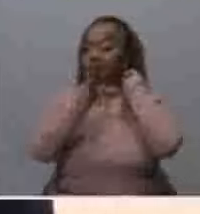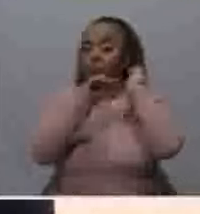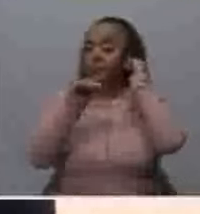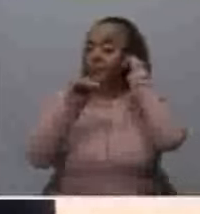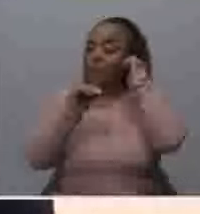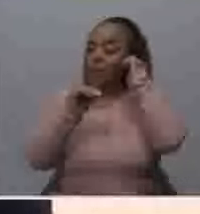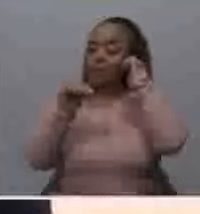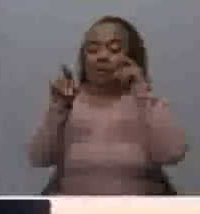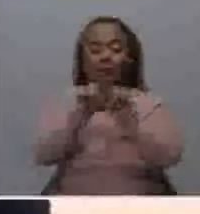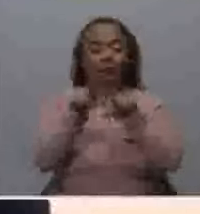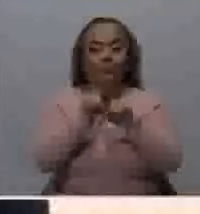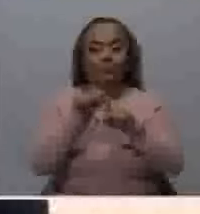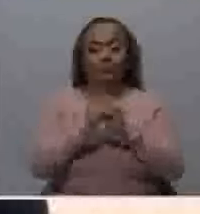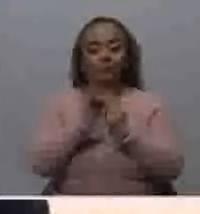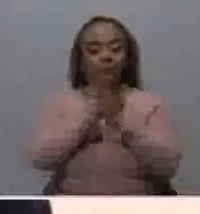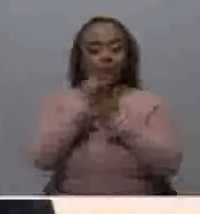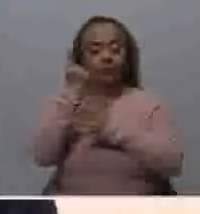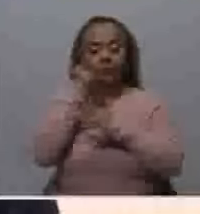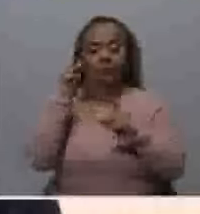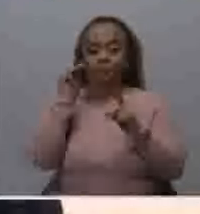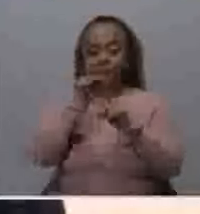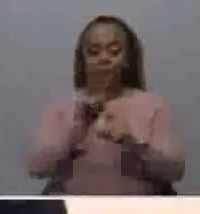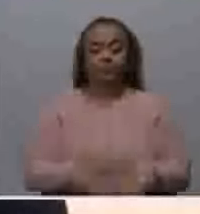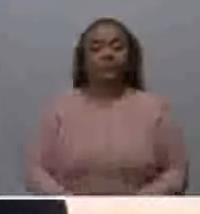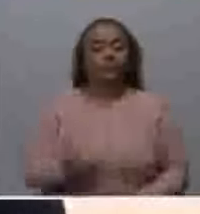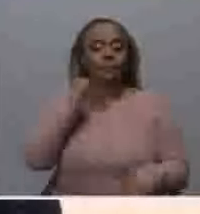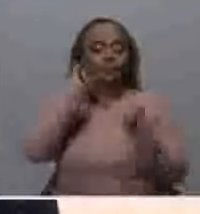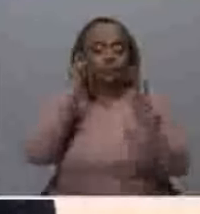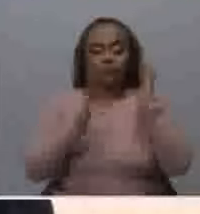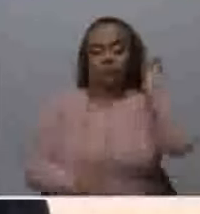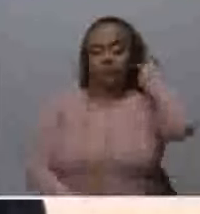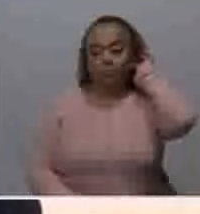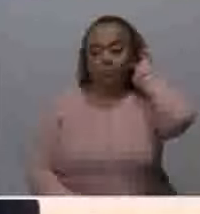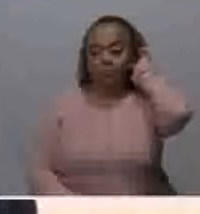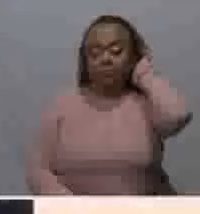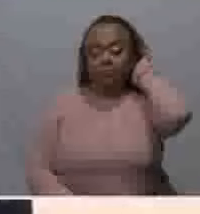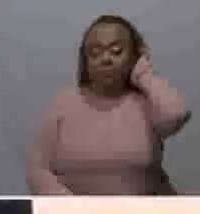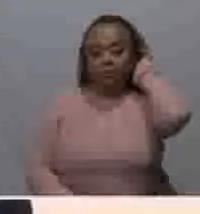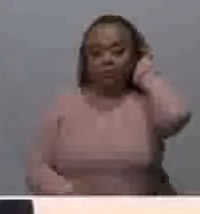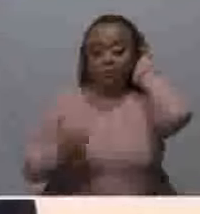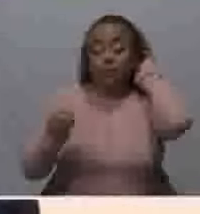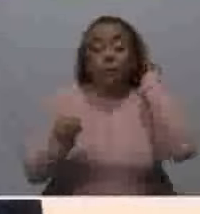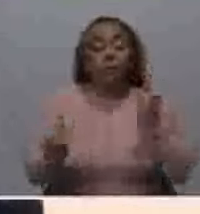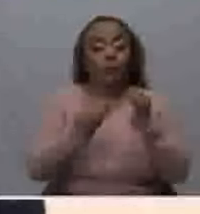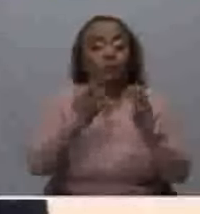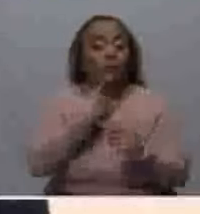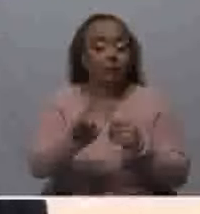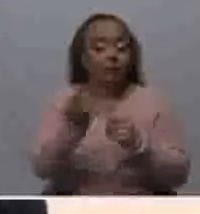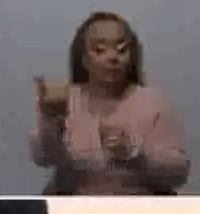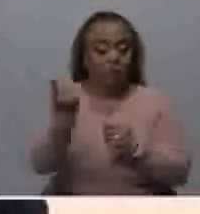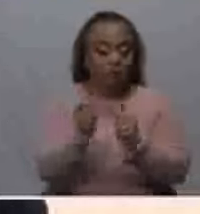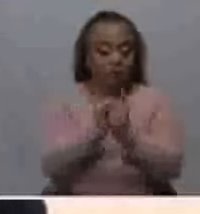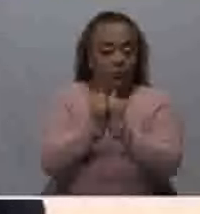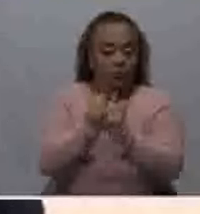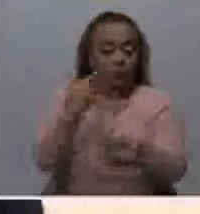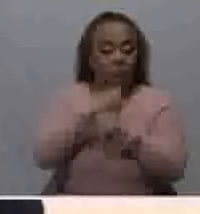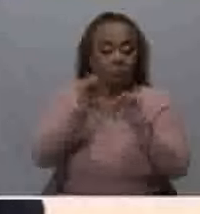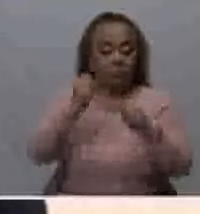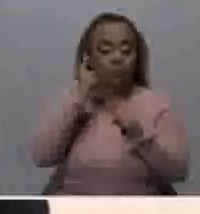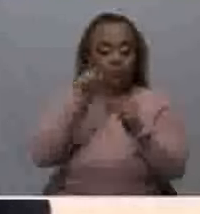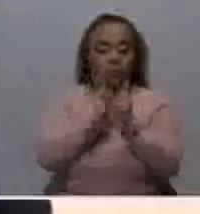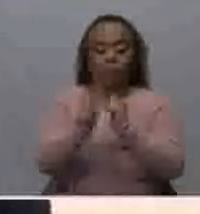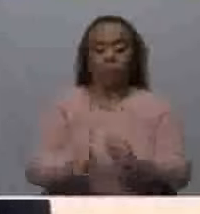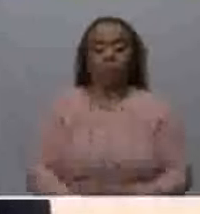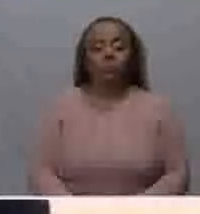además, esto siempre es un mensajito que llega a los jugadores. Correcto. Públicamente se dice, venimos a competir, vamos a hacer lo posible para